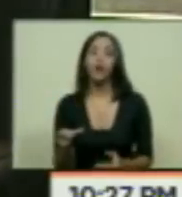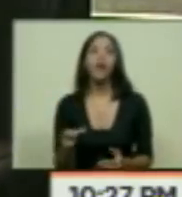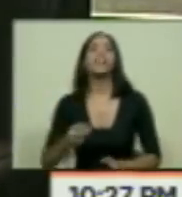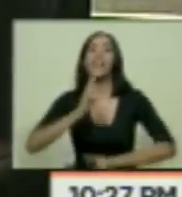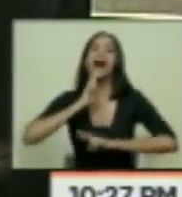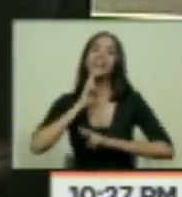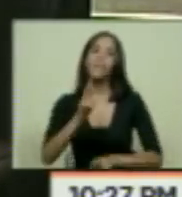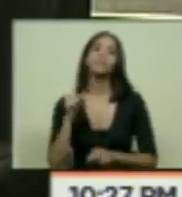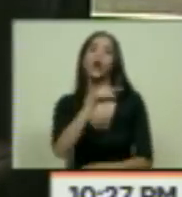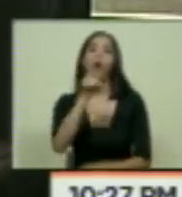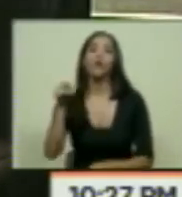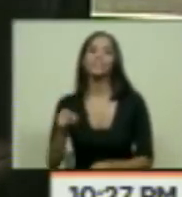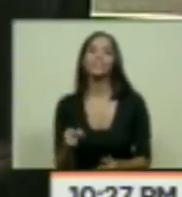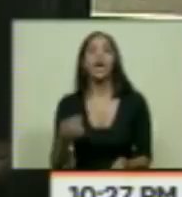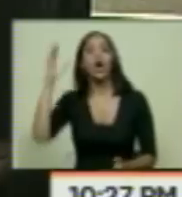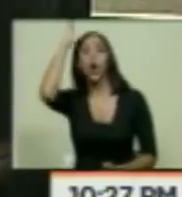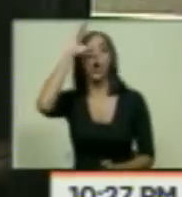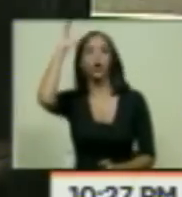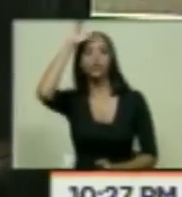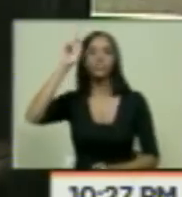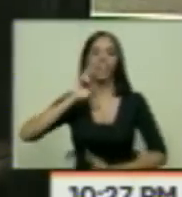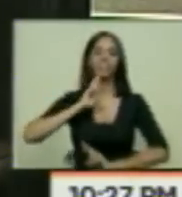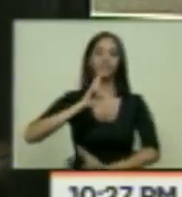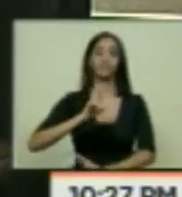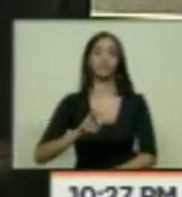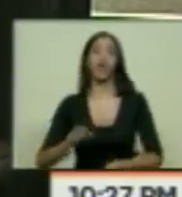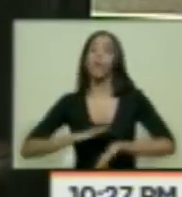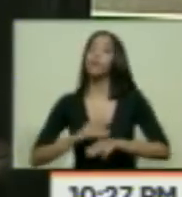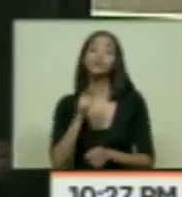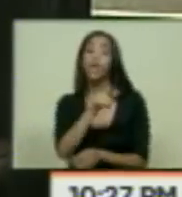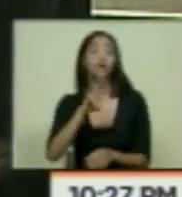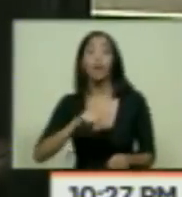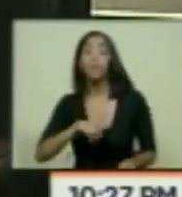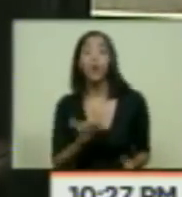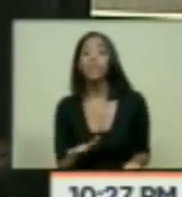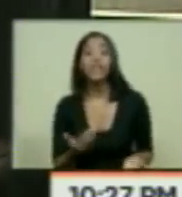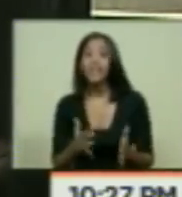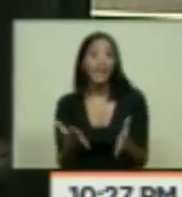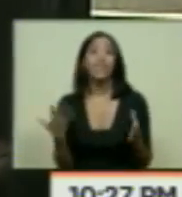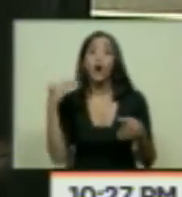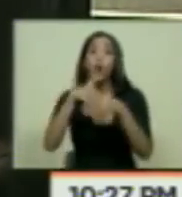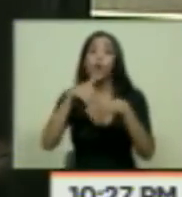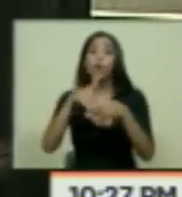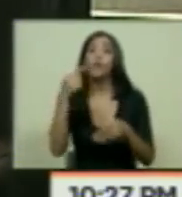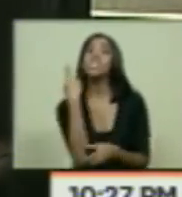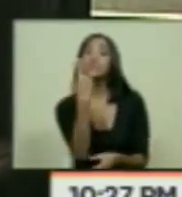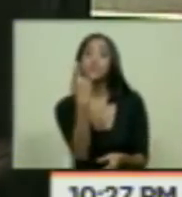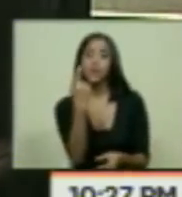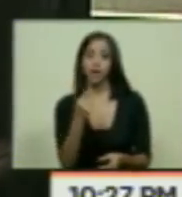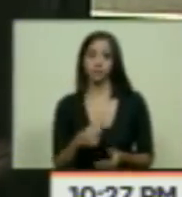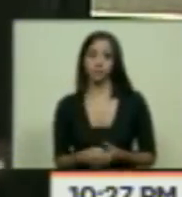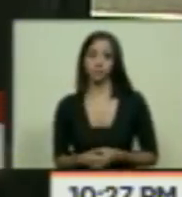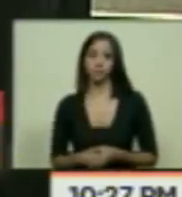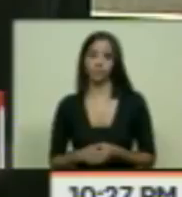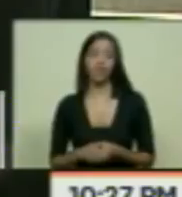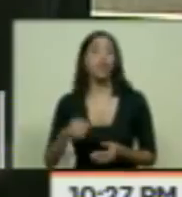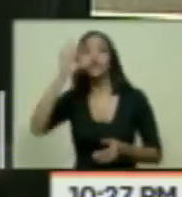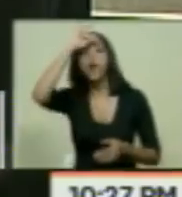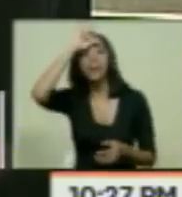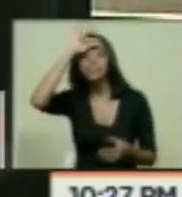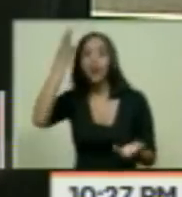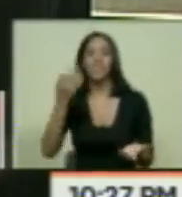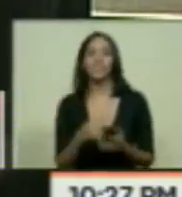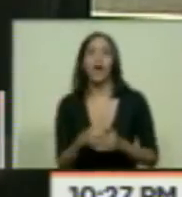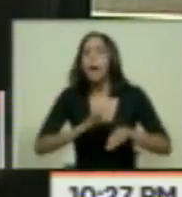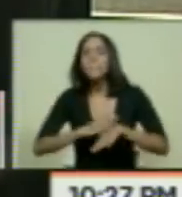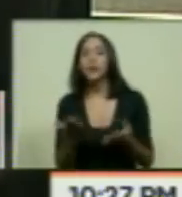respondido a ustedes con conciencia. Porque ustedes no han podido ni siquiera ganar unas elecciones. No han sabido ni siquiera sensualizar. ¿Por